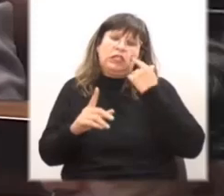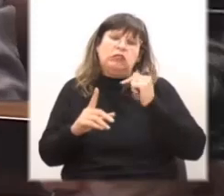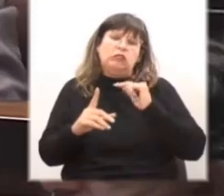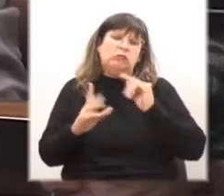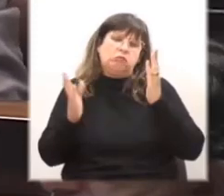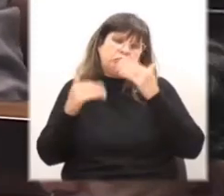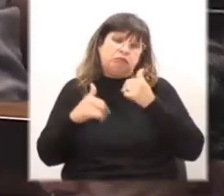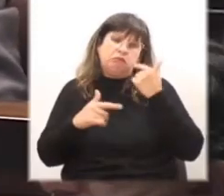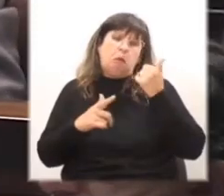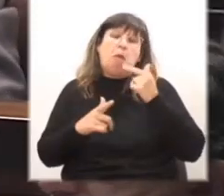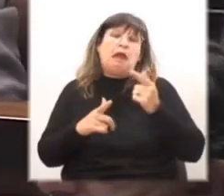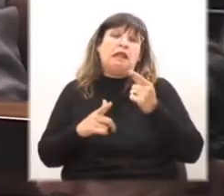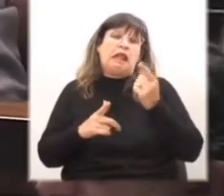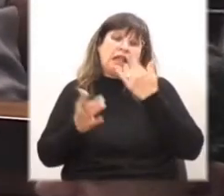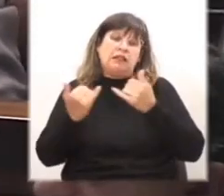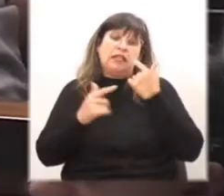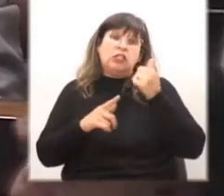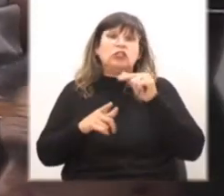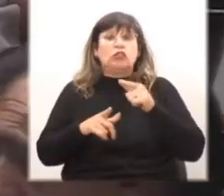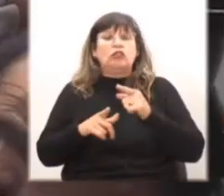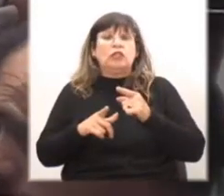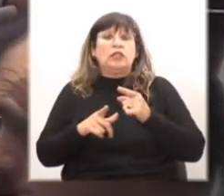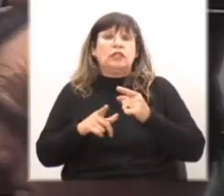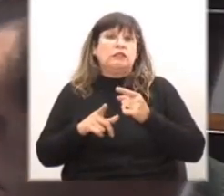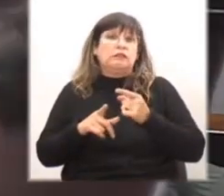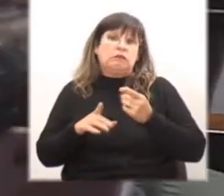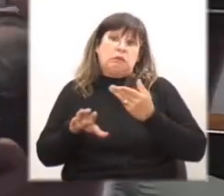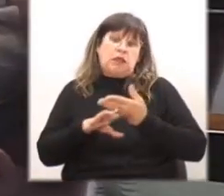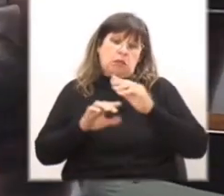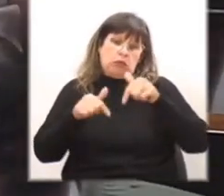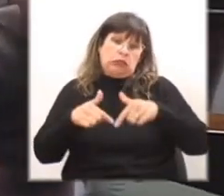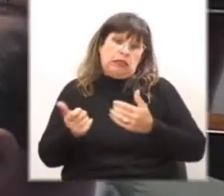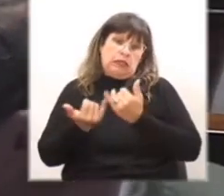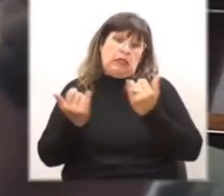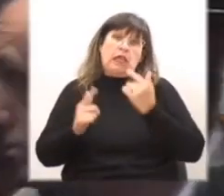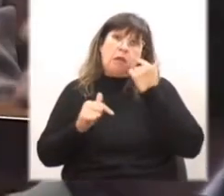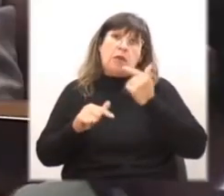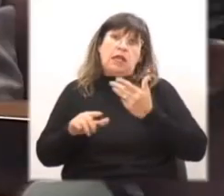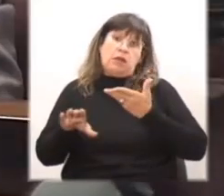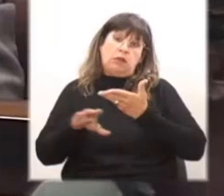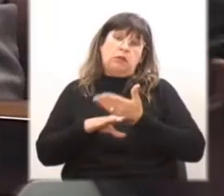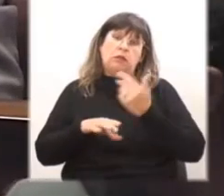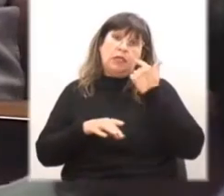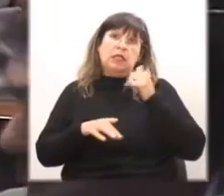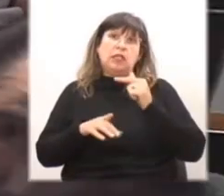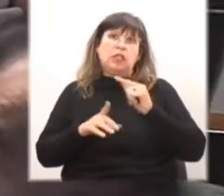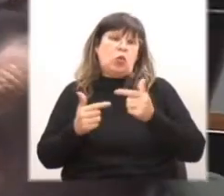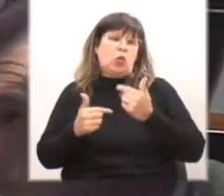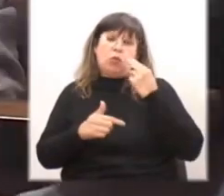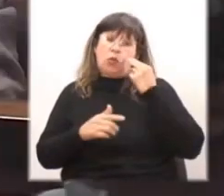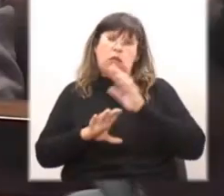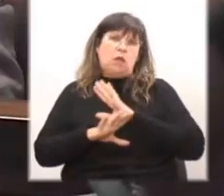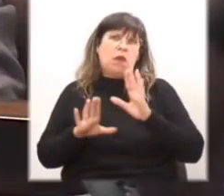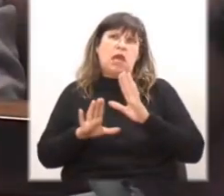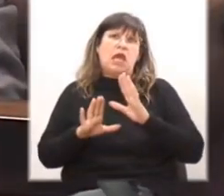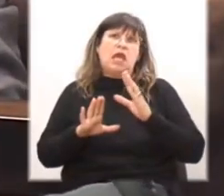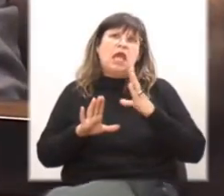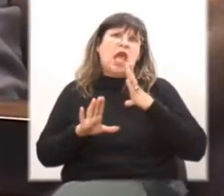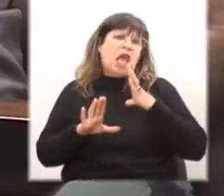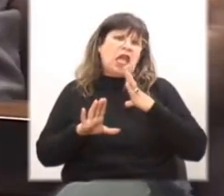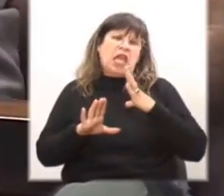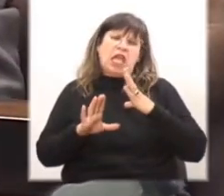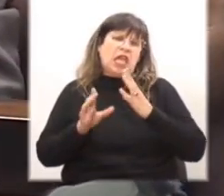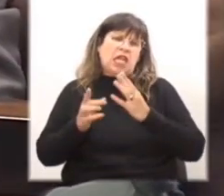información, acudimos a esta instancia y vamos a solicitar, sin ningún tipo de problema, que nos tomemos el tiempo que